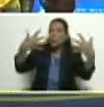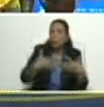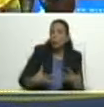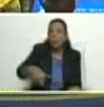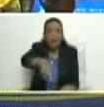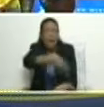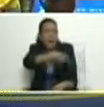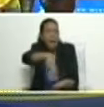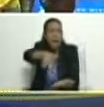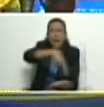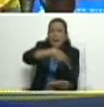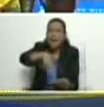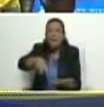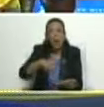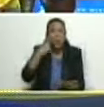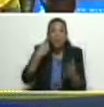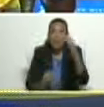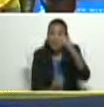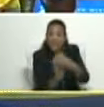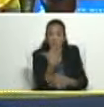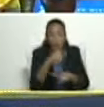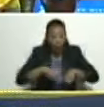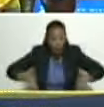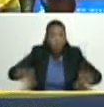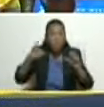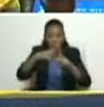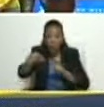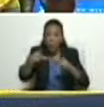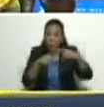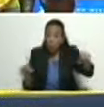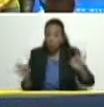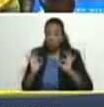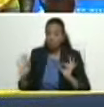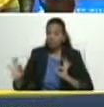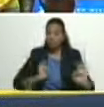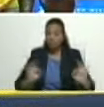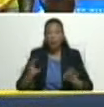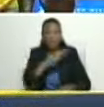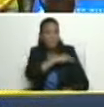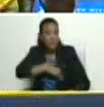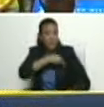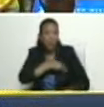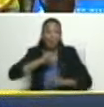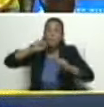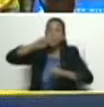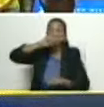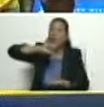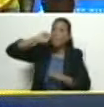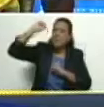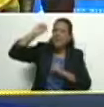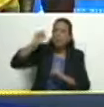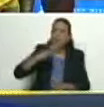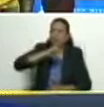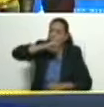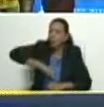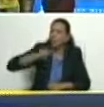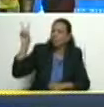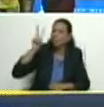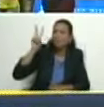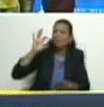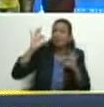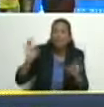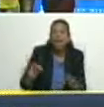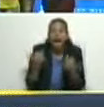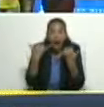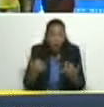ritmo, cuando nació aquí mismo, en el Teresa Carreño, la gran misión Viva Venezuela, mi patria querida. Y